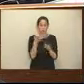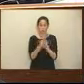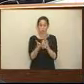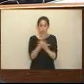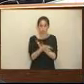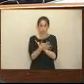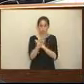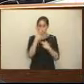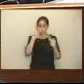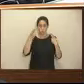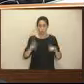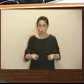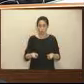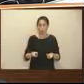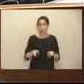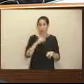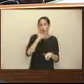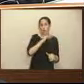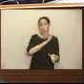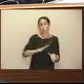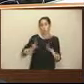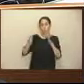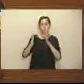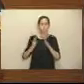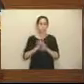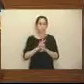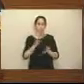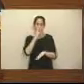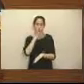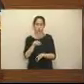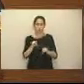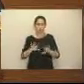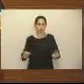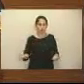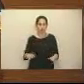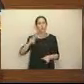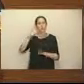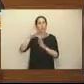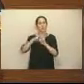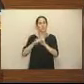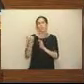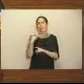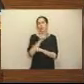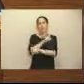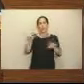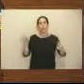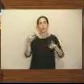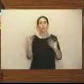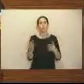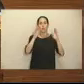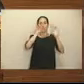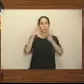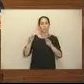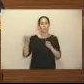siquiera como ese paliativo que se anunciaba. En cuanto a otra de las medidas que usted anunció, que era la formación profesional